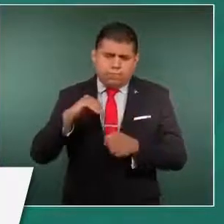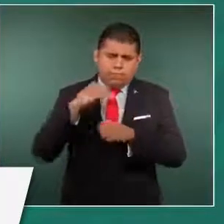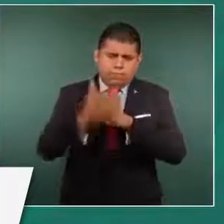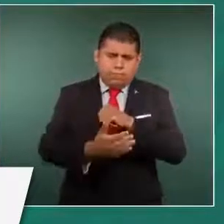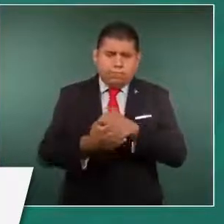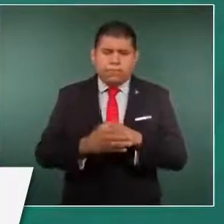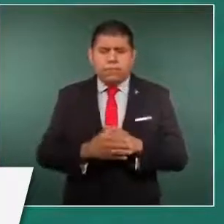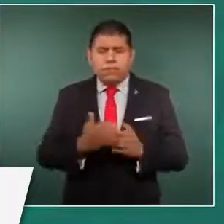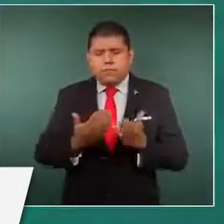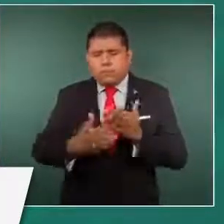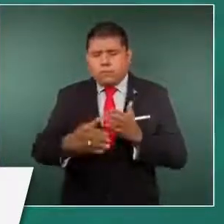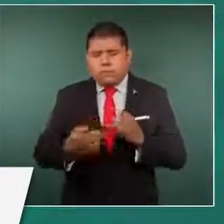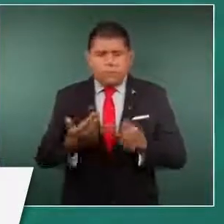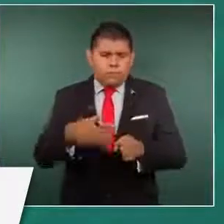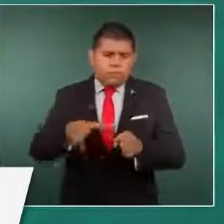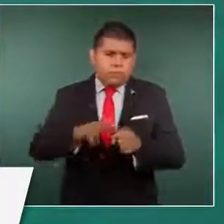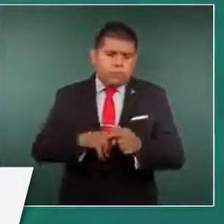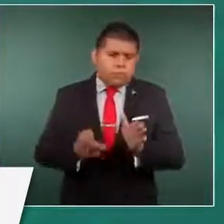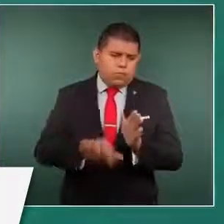Y se tiene